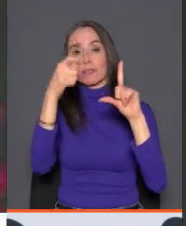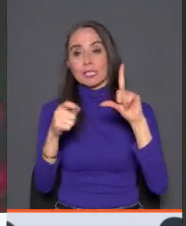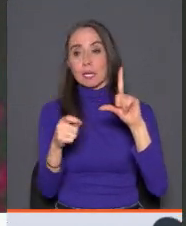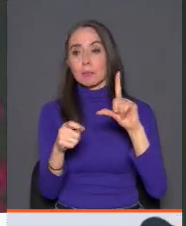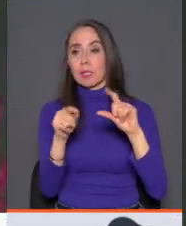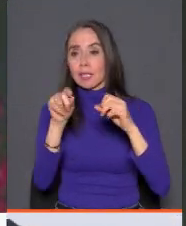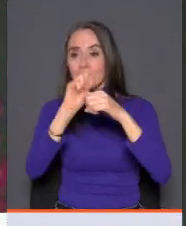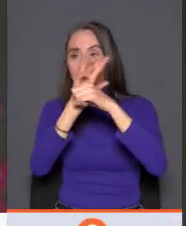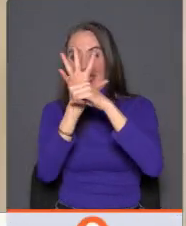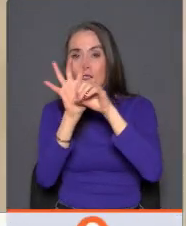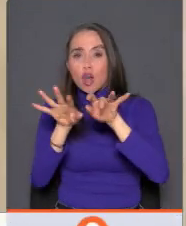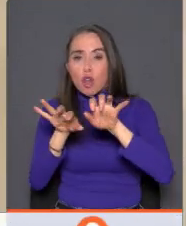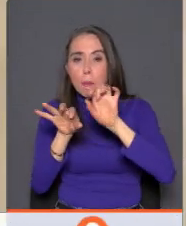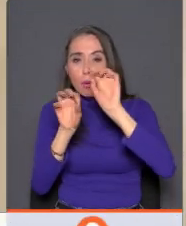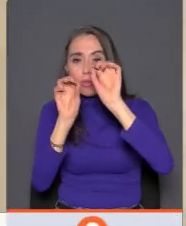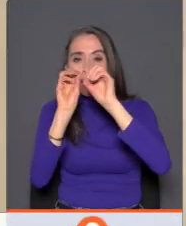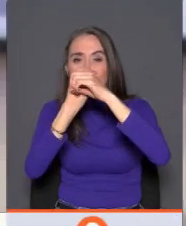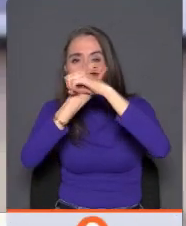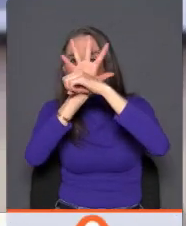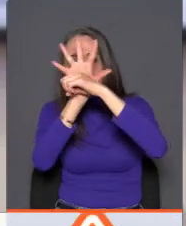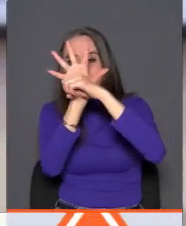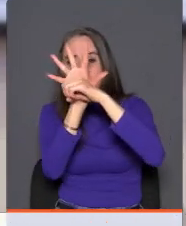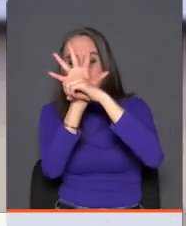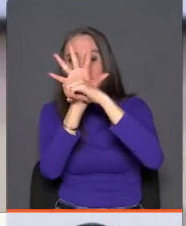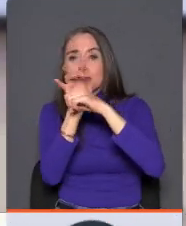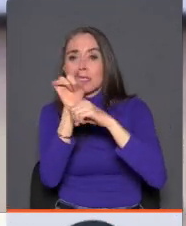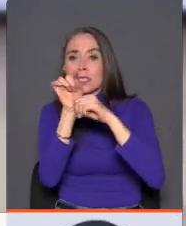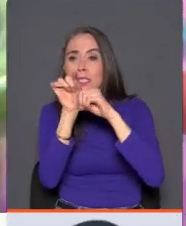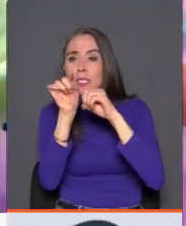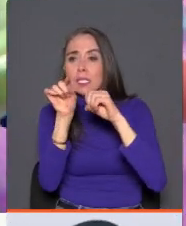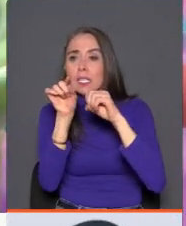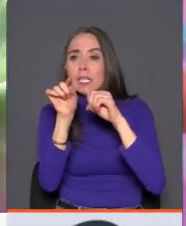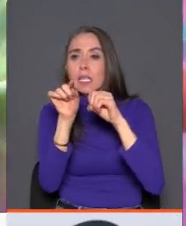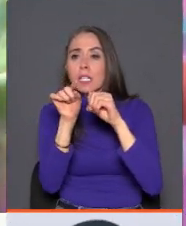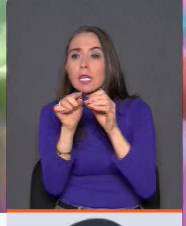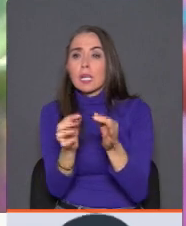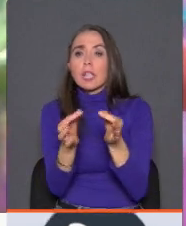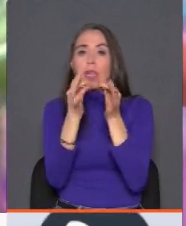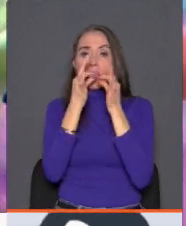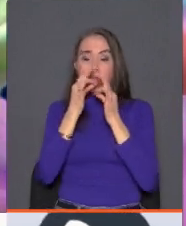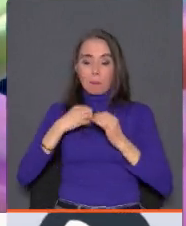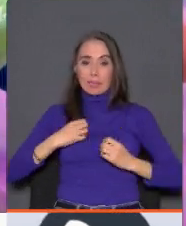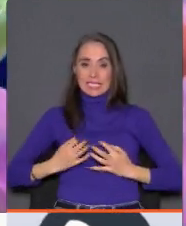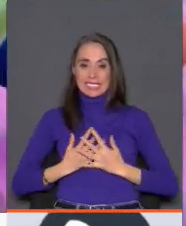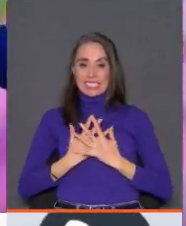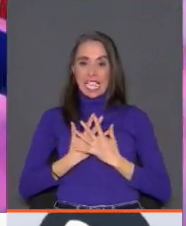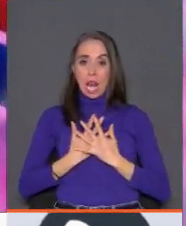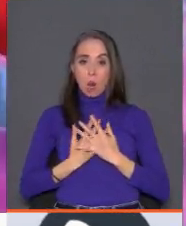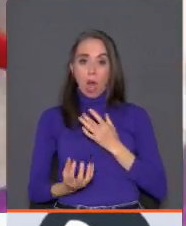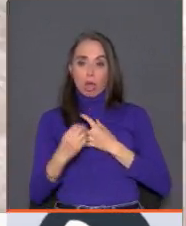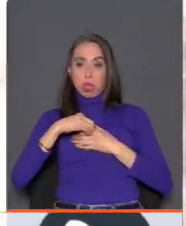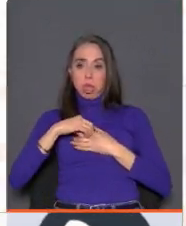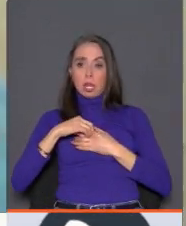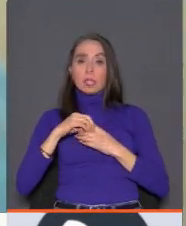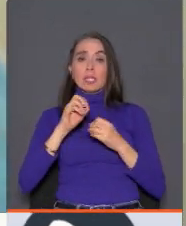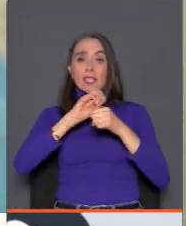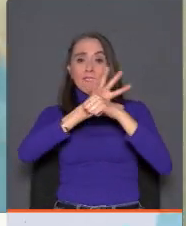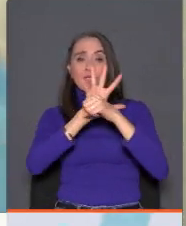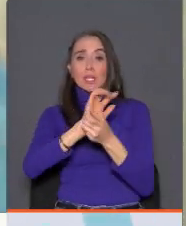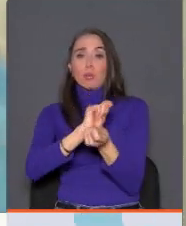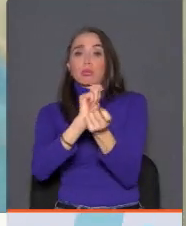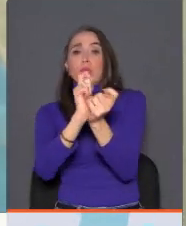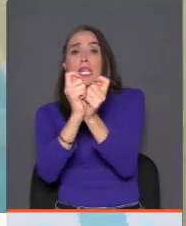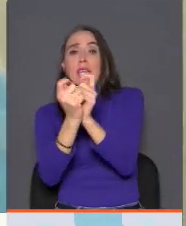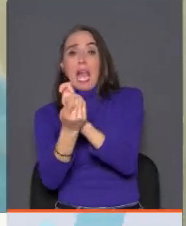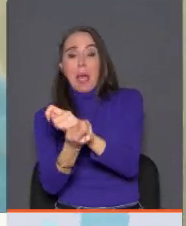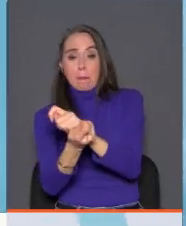son imágenes computacionales del coronavirus que muestran cómo infecta las células. El virus va cambiando y según la Organización Mundial de la